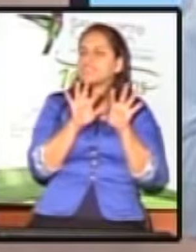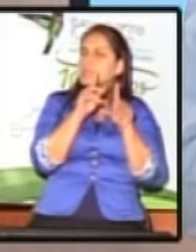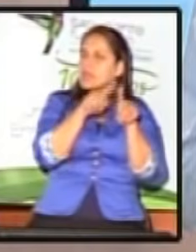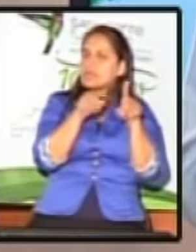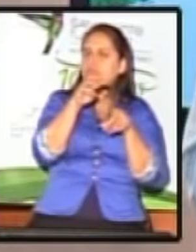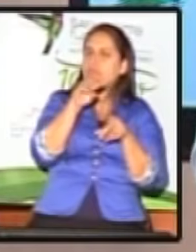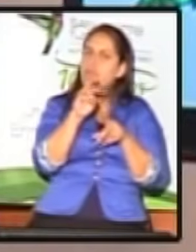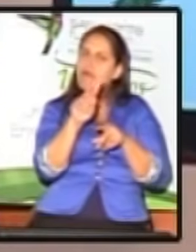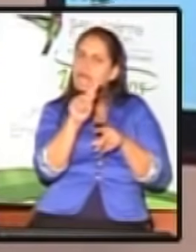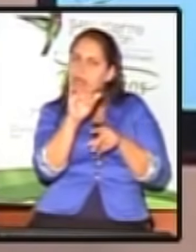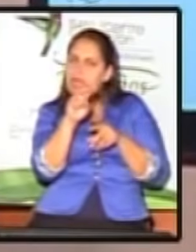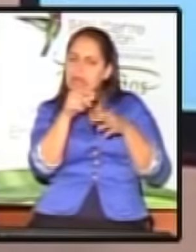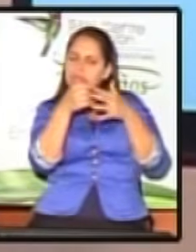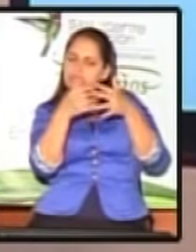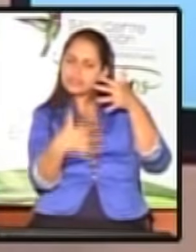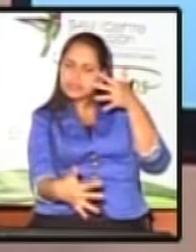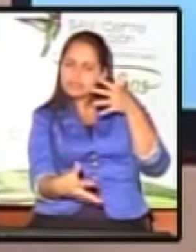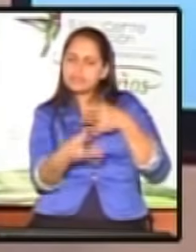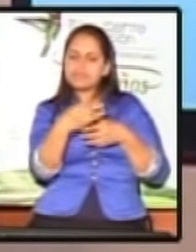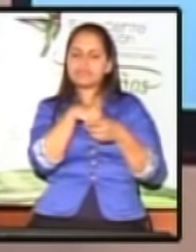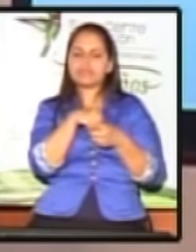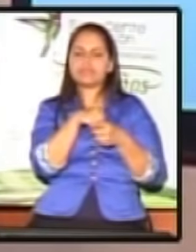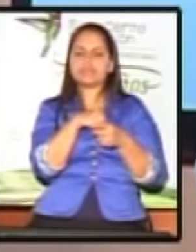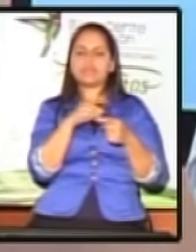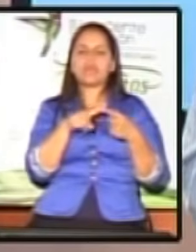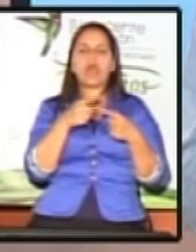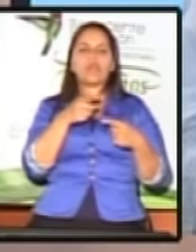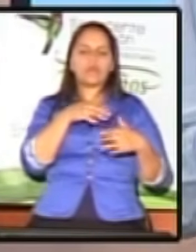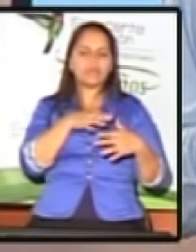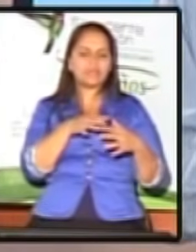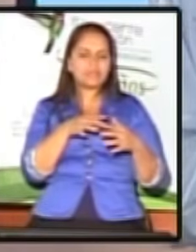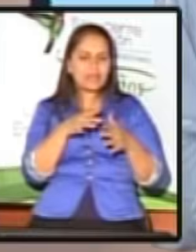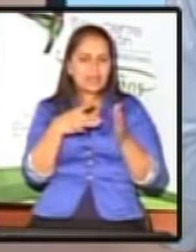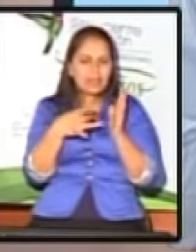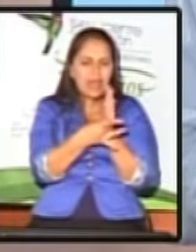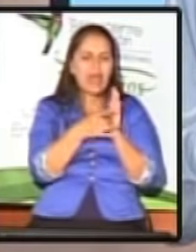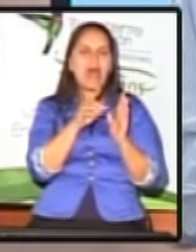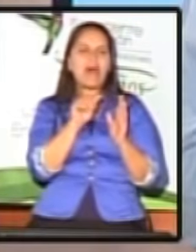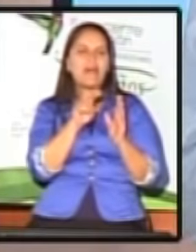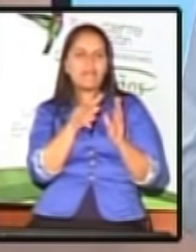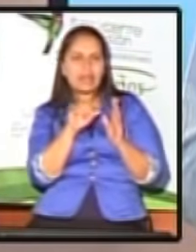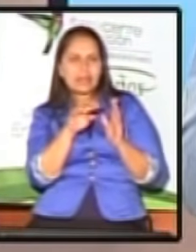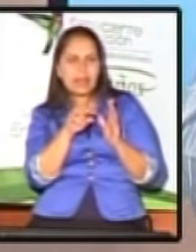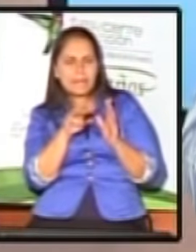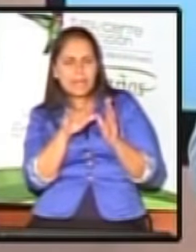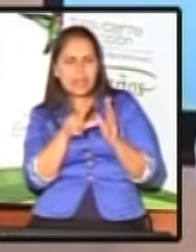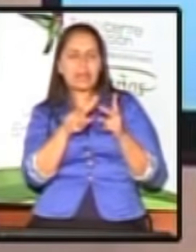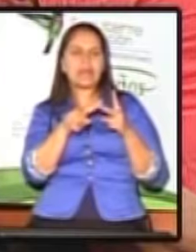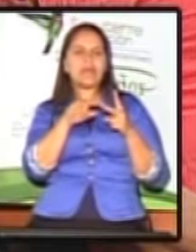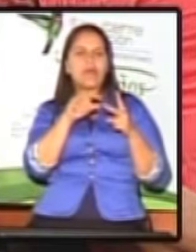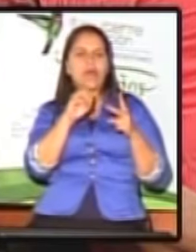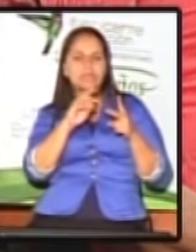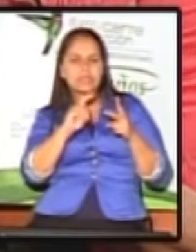misma función analgésica. Nombres básicos: parches de fentanil, oxicodona, metadona,